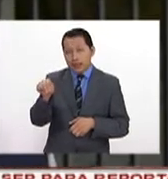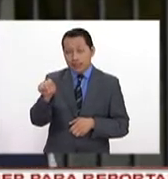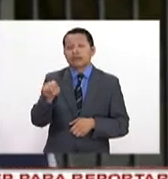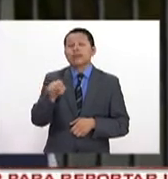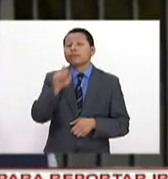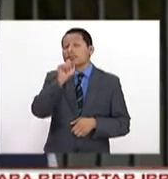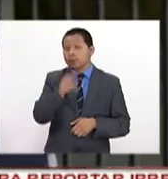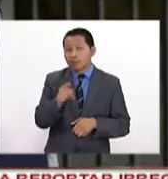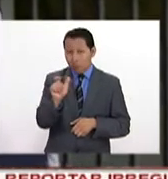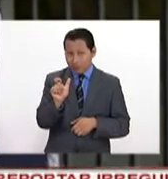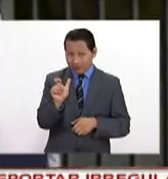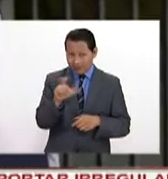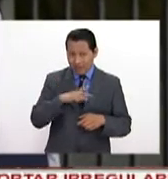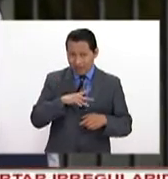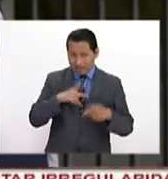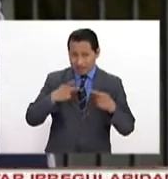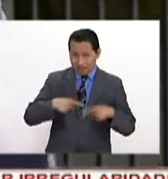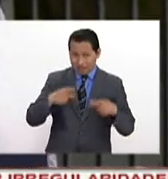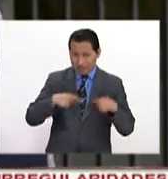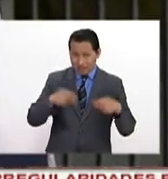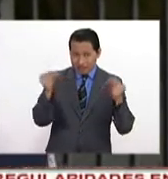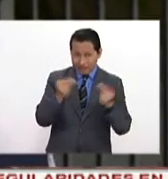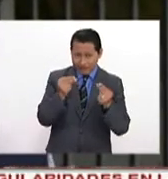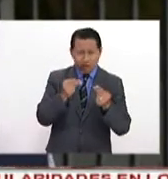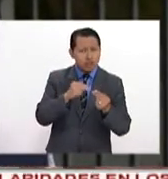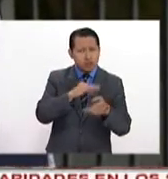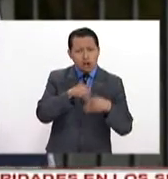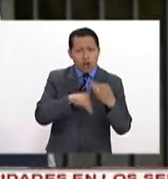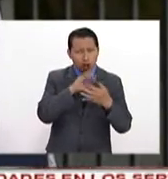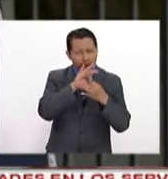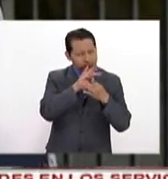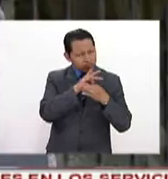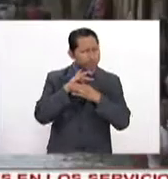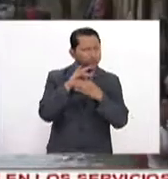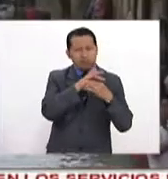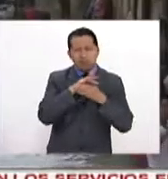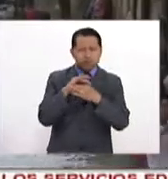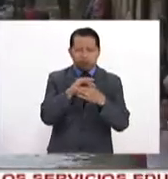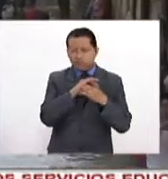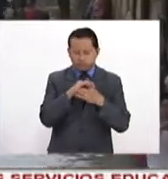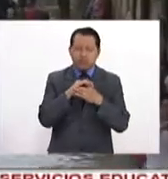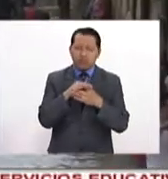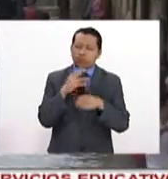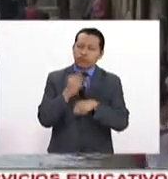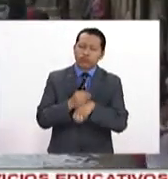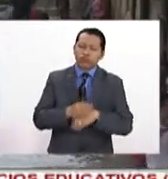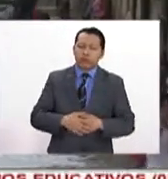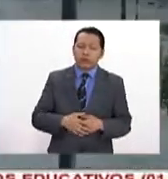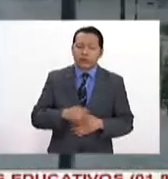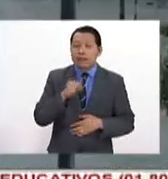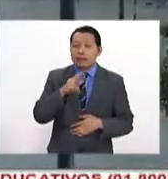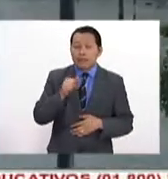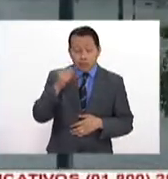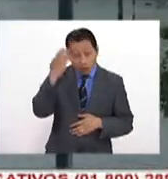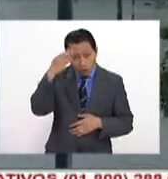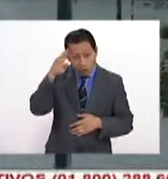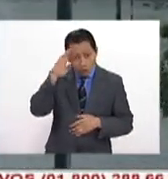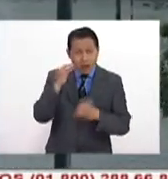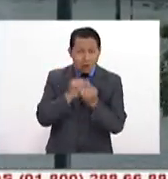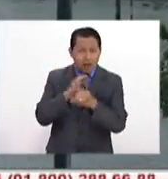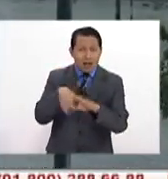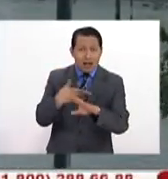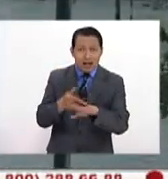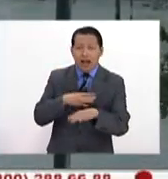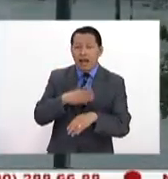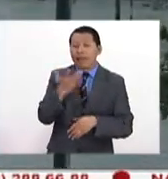necesidad, los americanos tiran juntos y somos un solo país. Irma también afectó a Cuba. Ahí se registran por lo menos